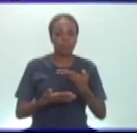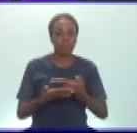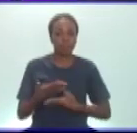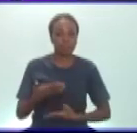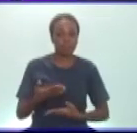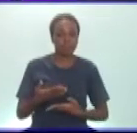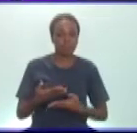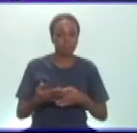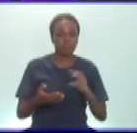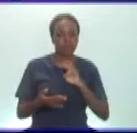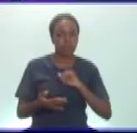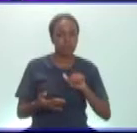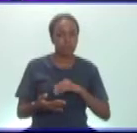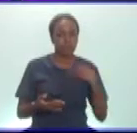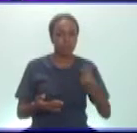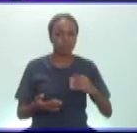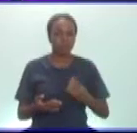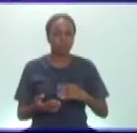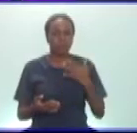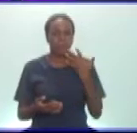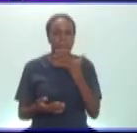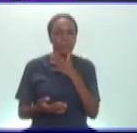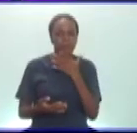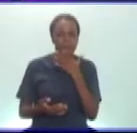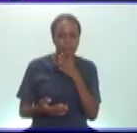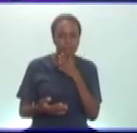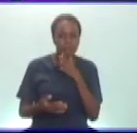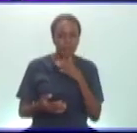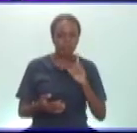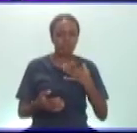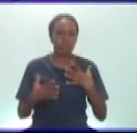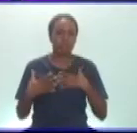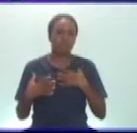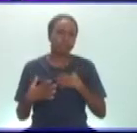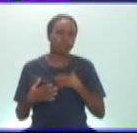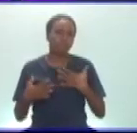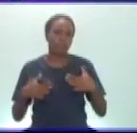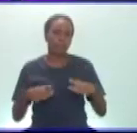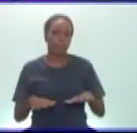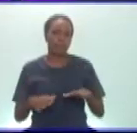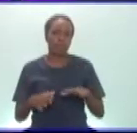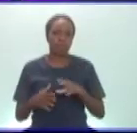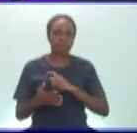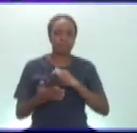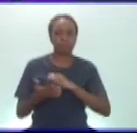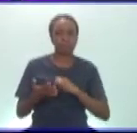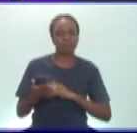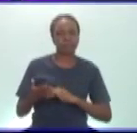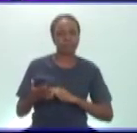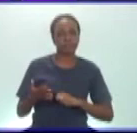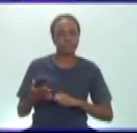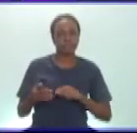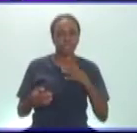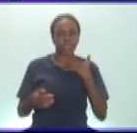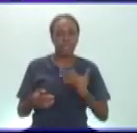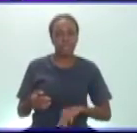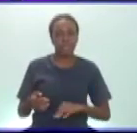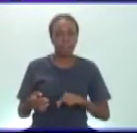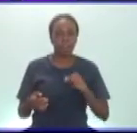evaluar los contenidos literarios que no necesariamente hay que esperar a la redacción para poderlos poner en práctica, como por ejemplo este